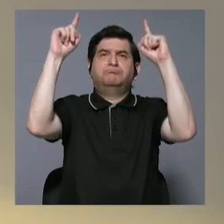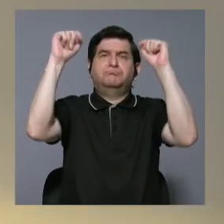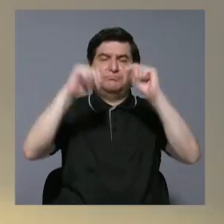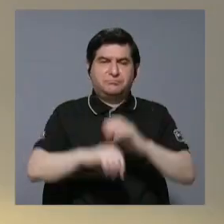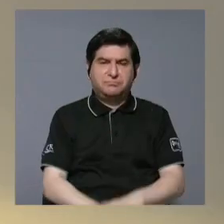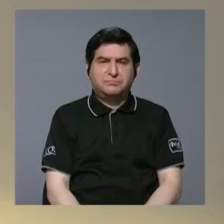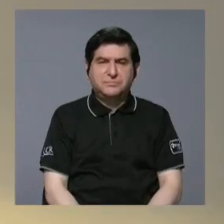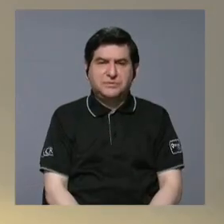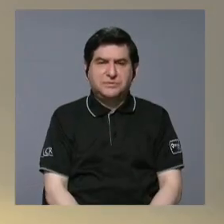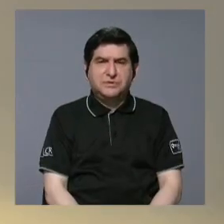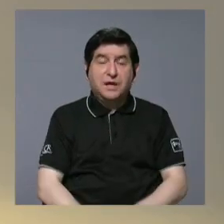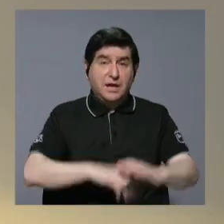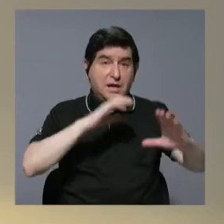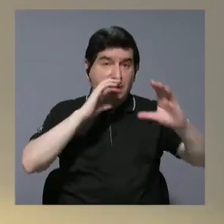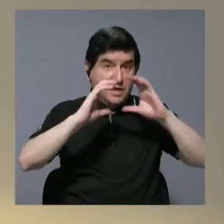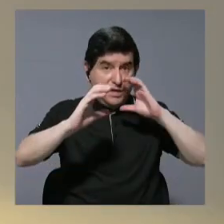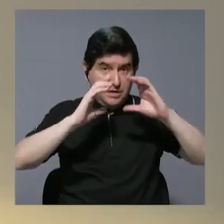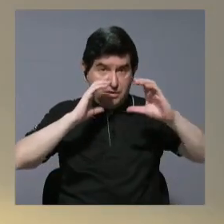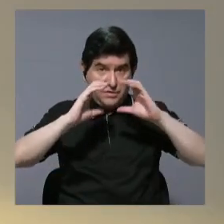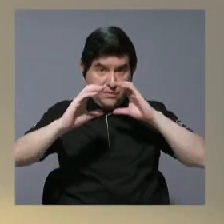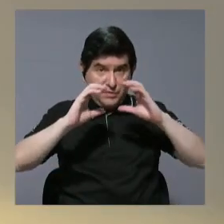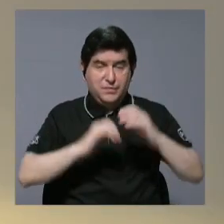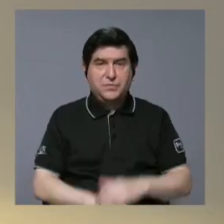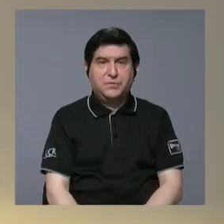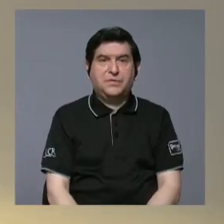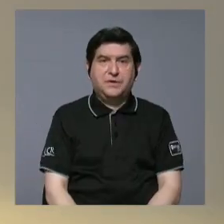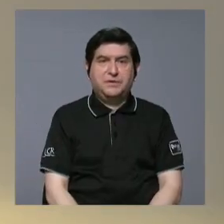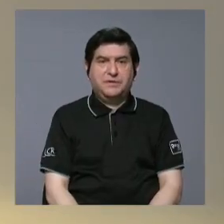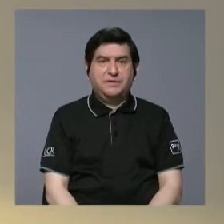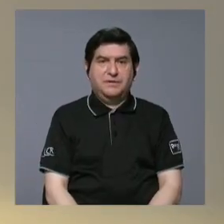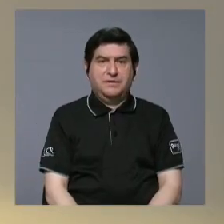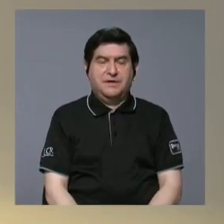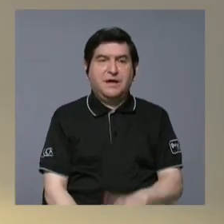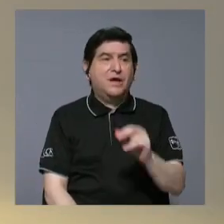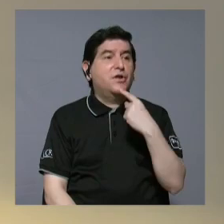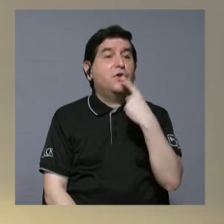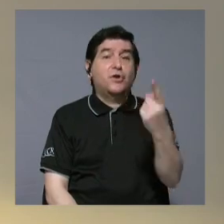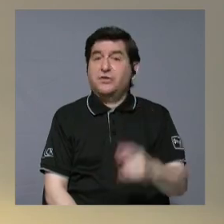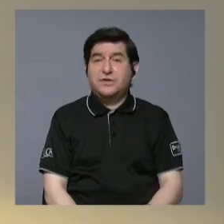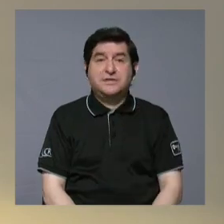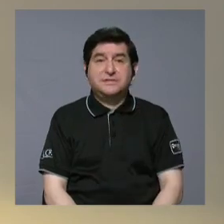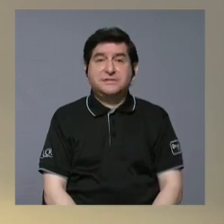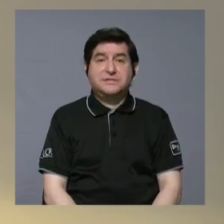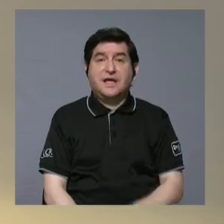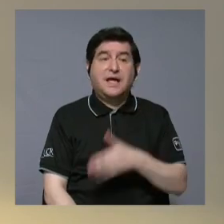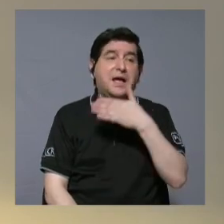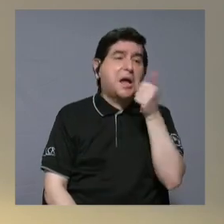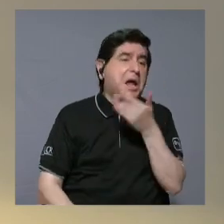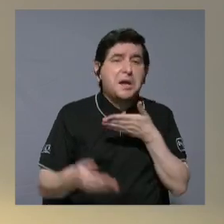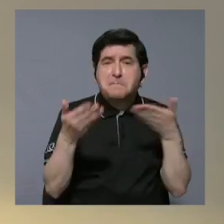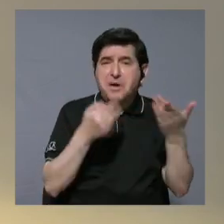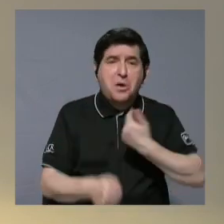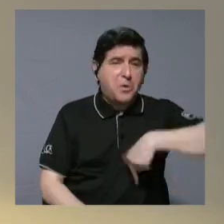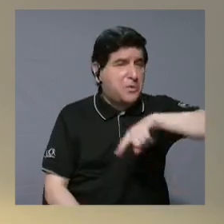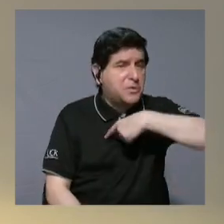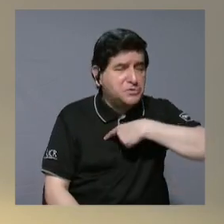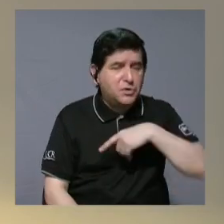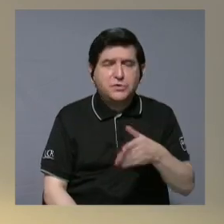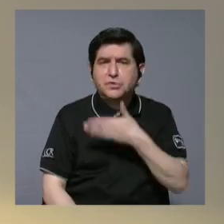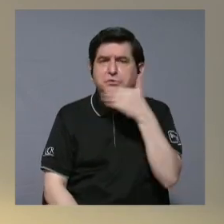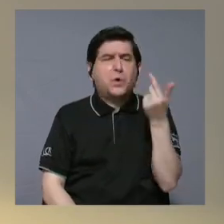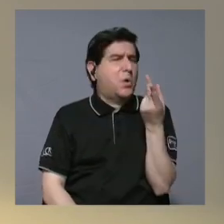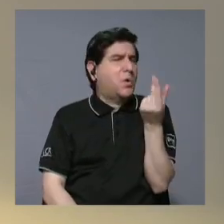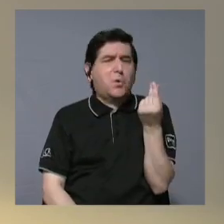porque comunica, es decir, no está diciendo tenemos el mejor servicio, tenemos los mejores